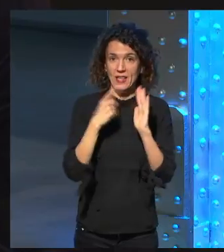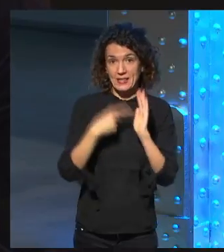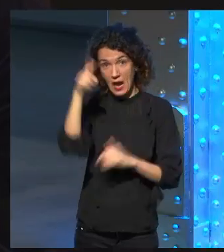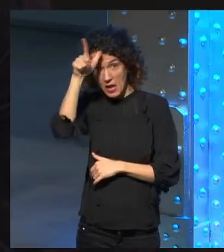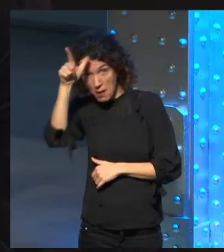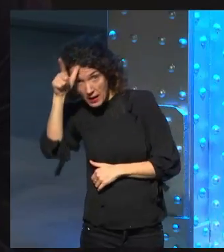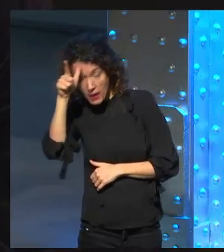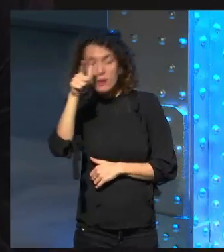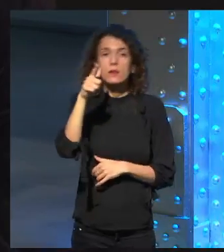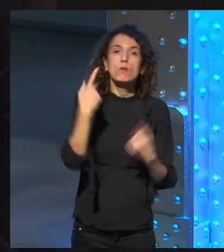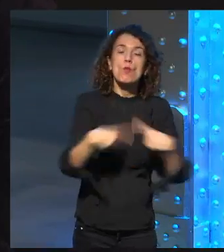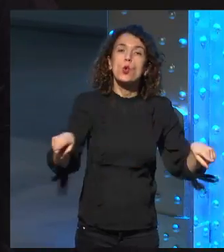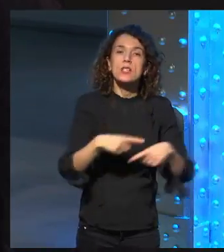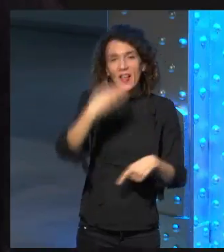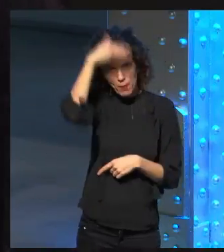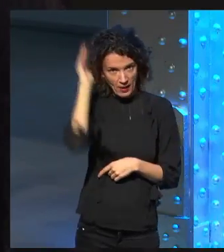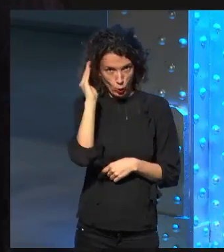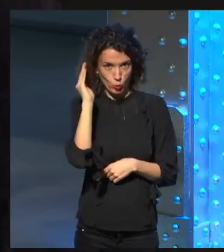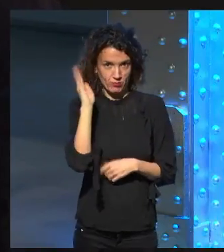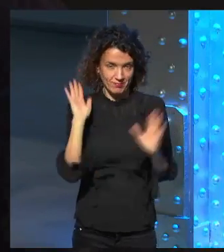alemana y tocando chiste, música de Bartók.